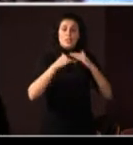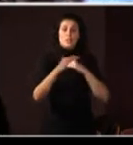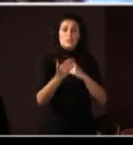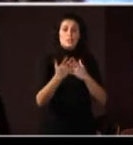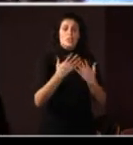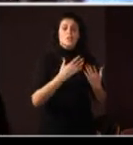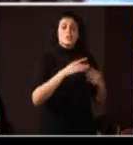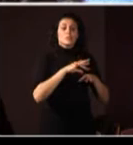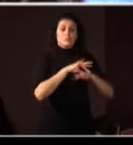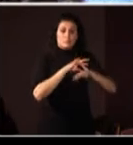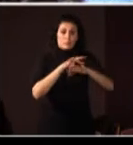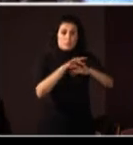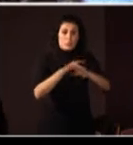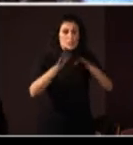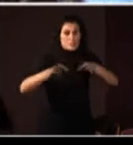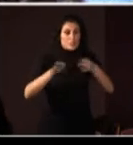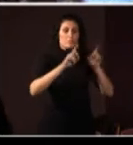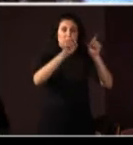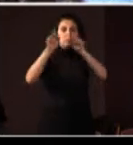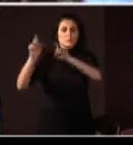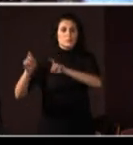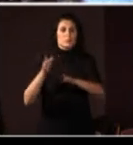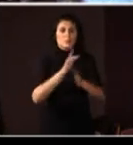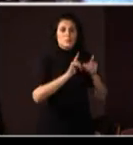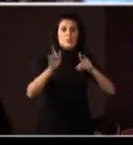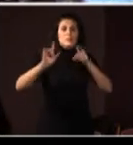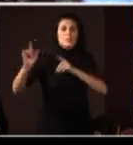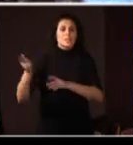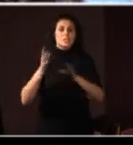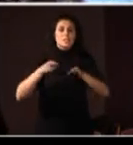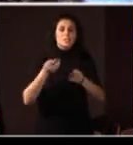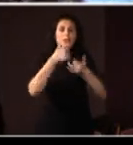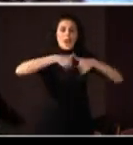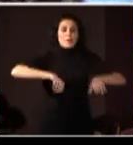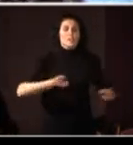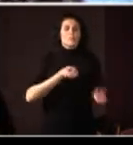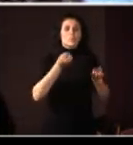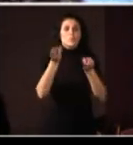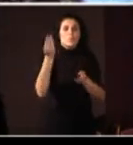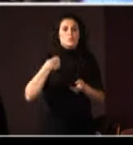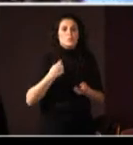me lleve, enseñaré a Albacete que sea, que es mi forma de mostrar mi